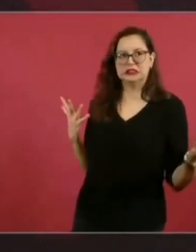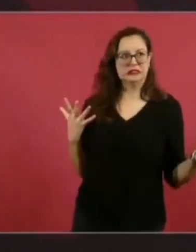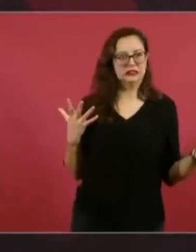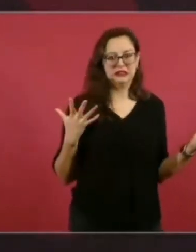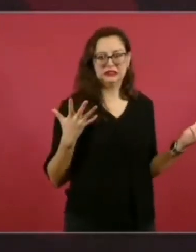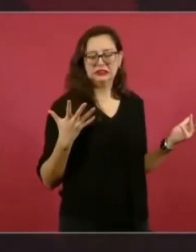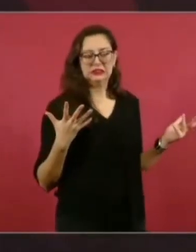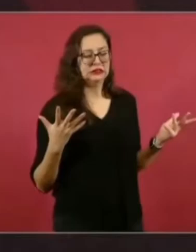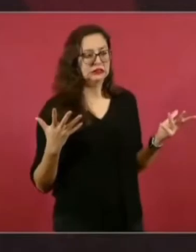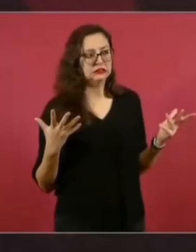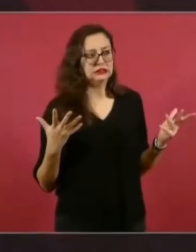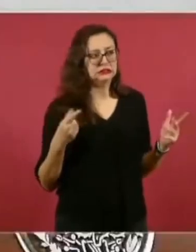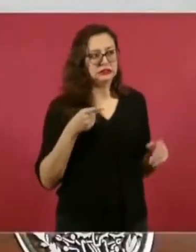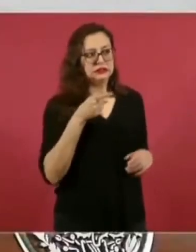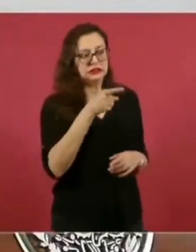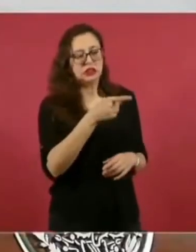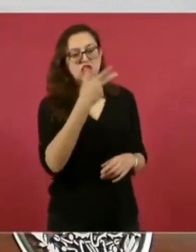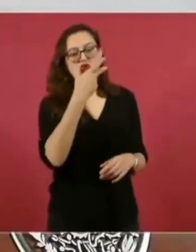y él sí,